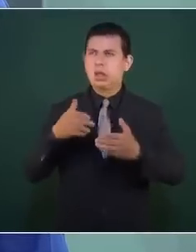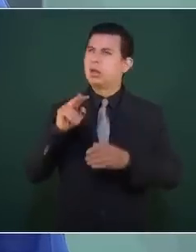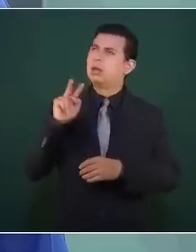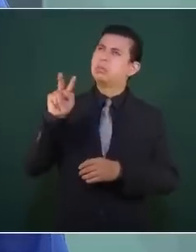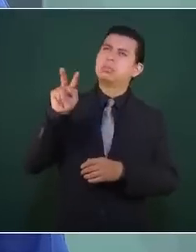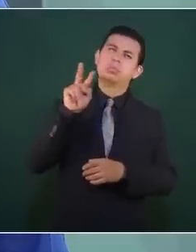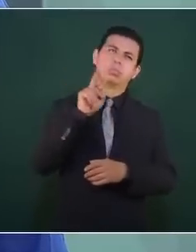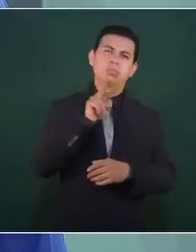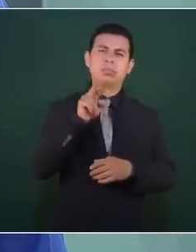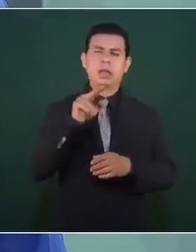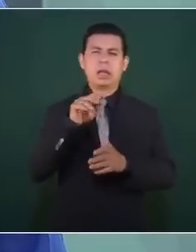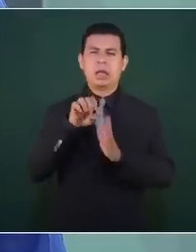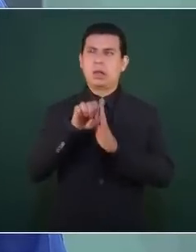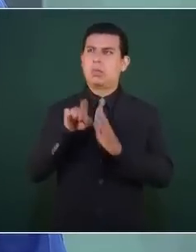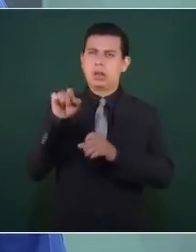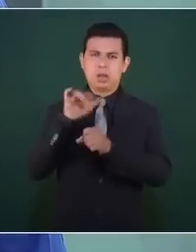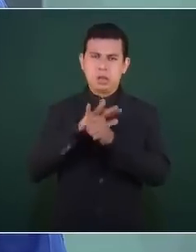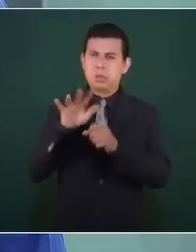Istmo,